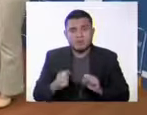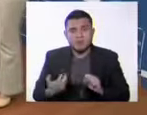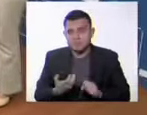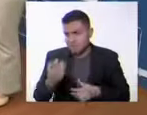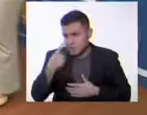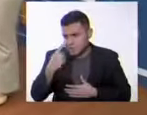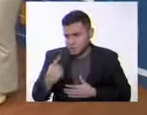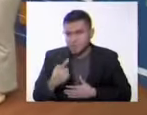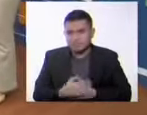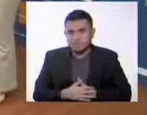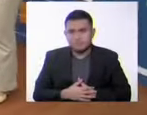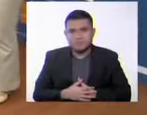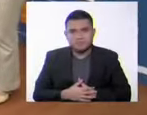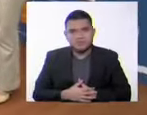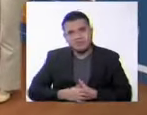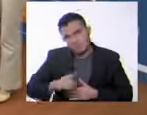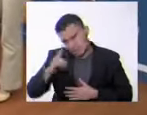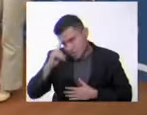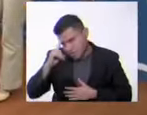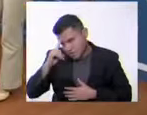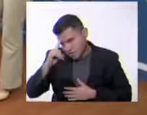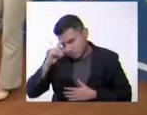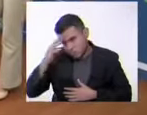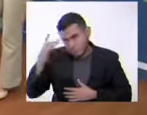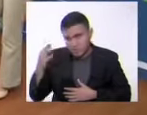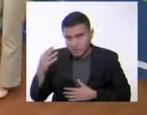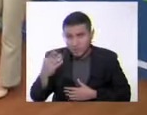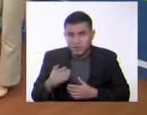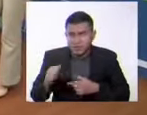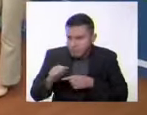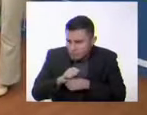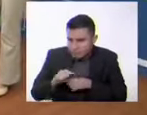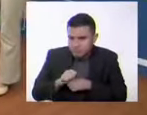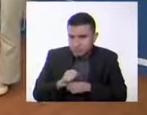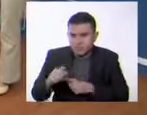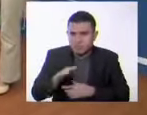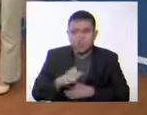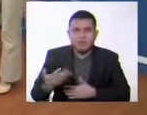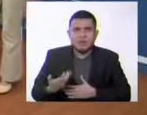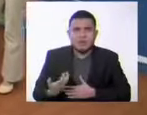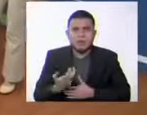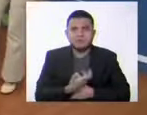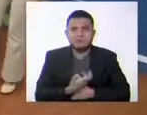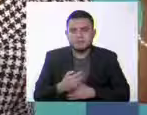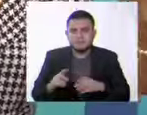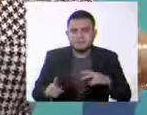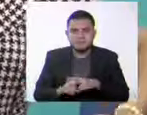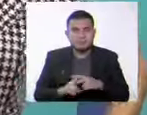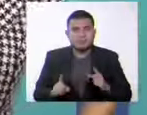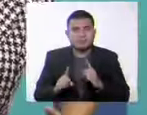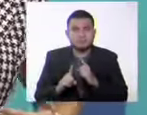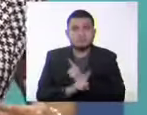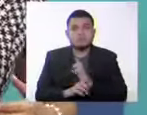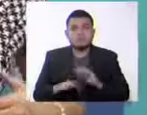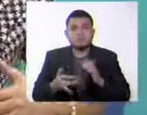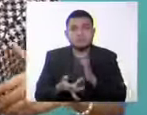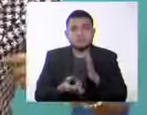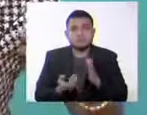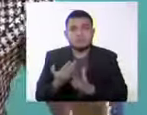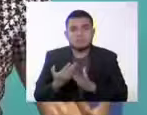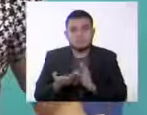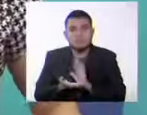en cuanto a los inventos, Mayra, o a las herramientas que nosotros utilizamos. Así es, ha habido transformación porque la tecnología va